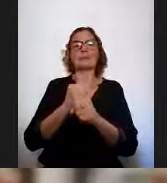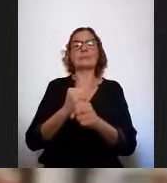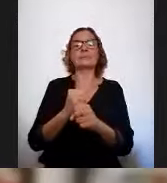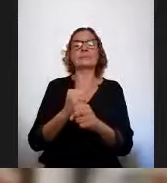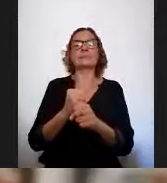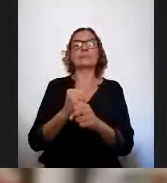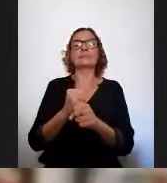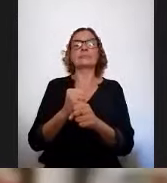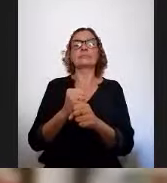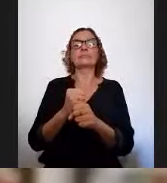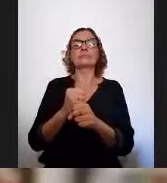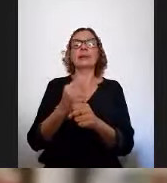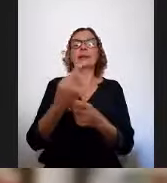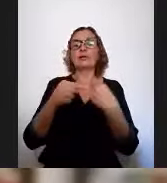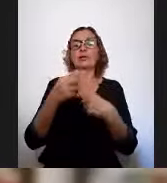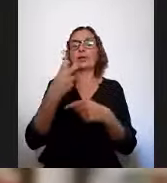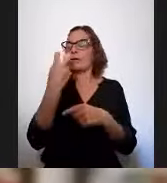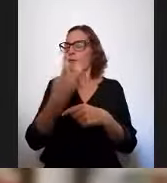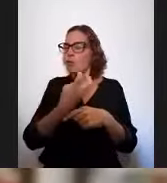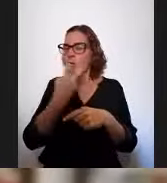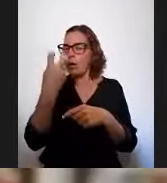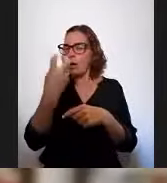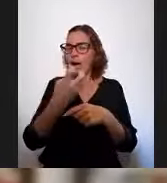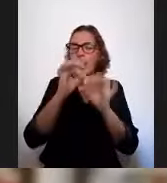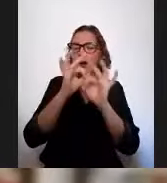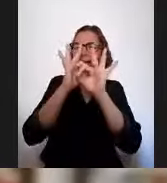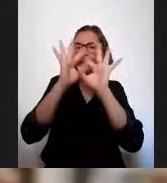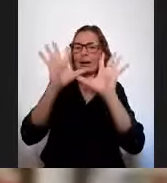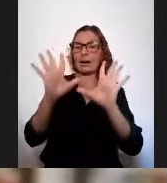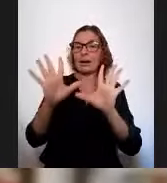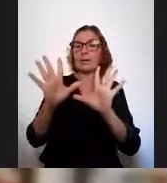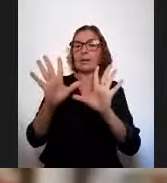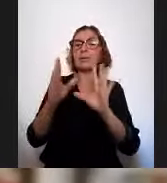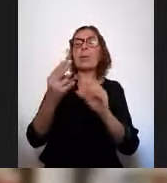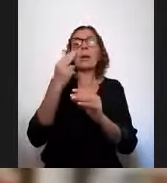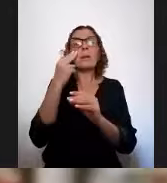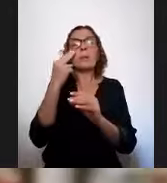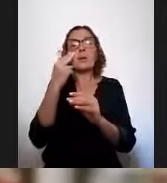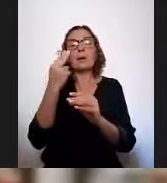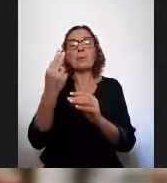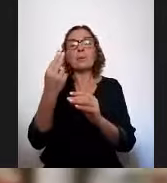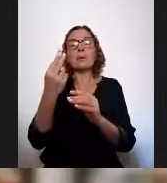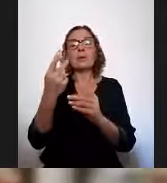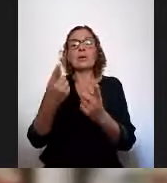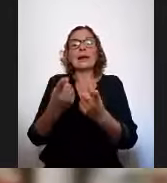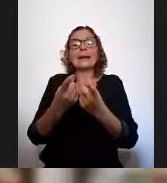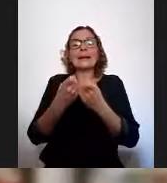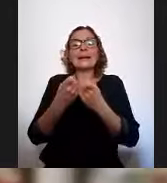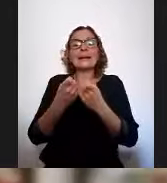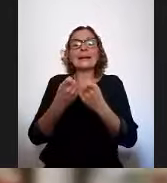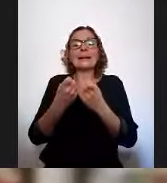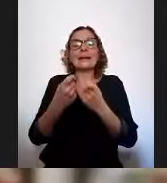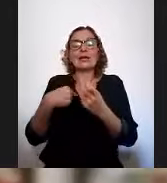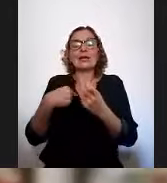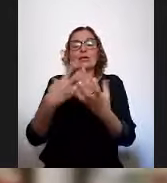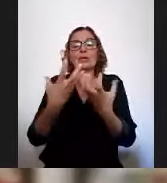Entonces, tenemos que buscar claramente cuál es el problema o la necesidad que quiero resolver